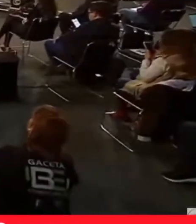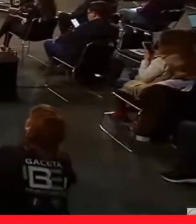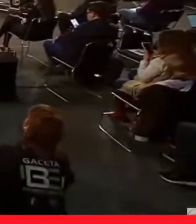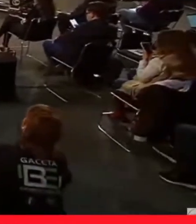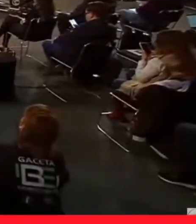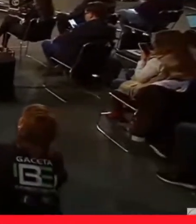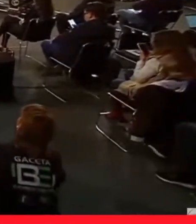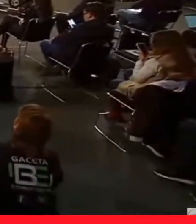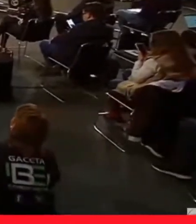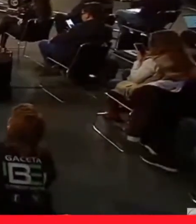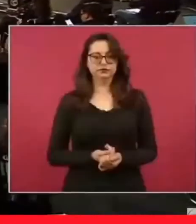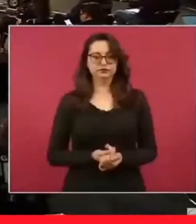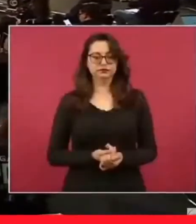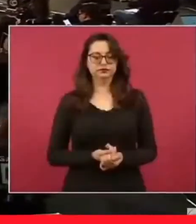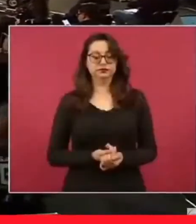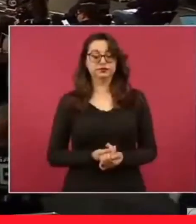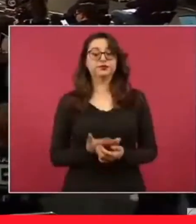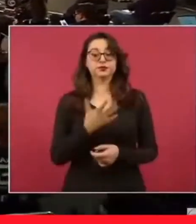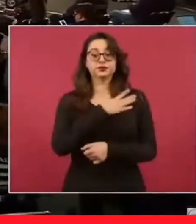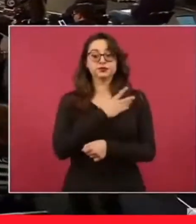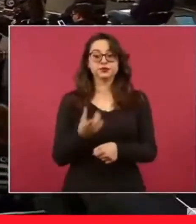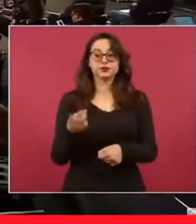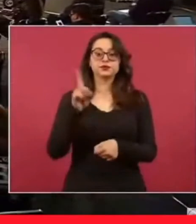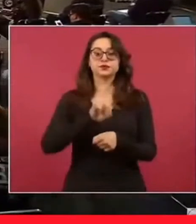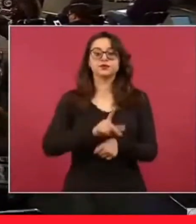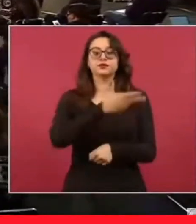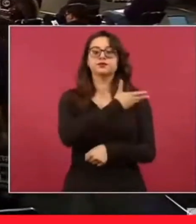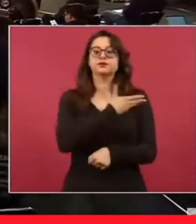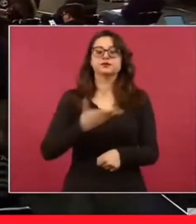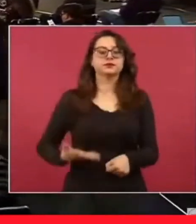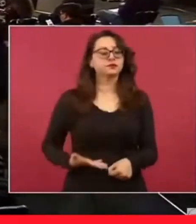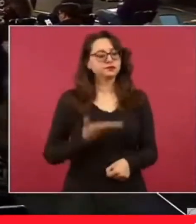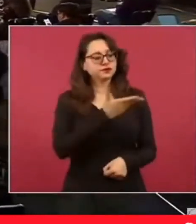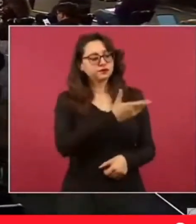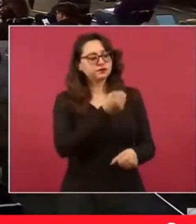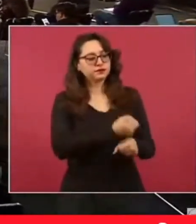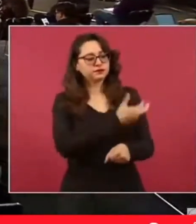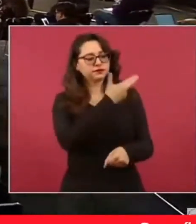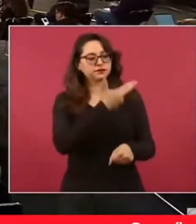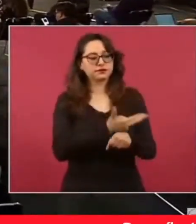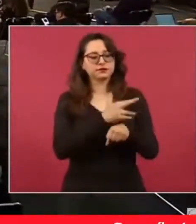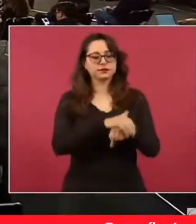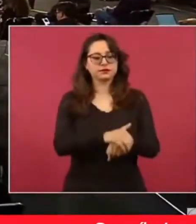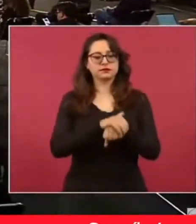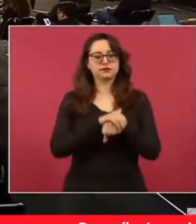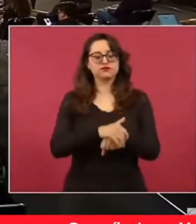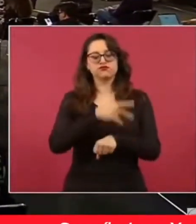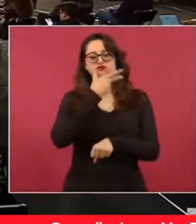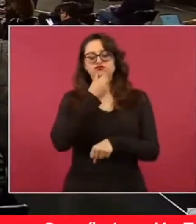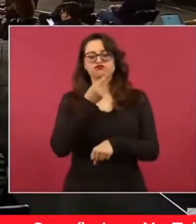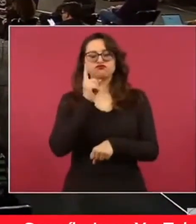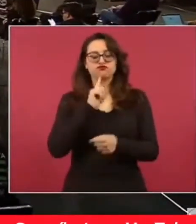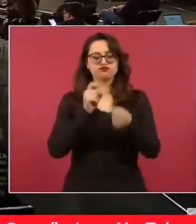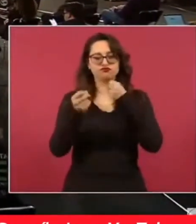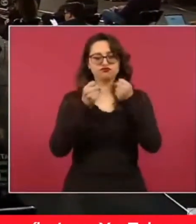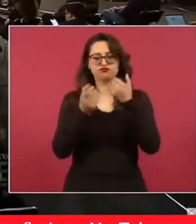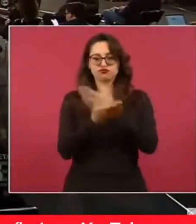Muy buenos días, presidente, secretario, amigas y amigos de los medios.